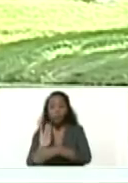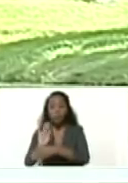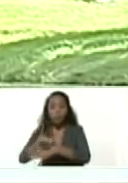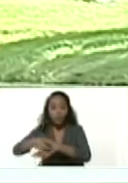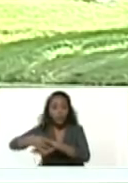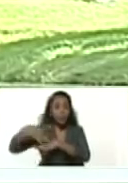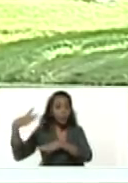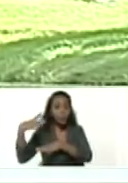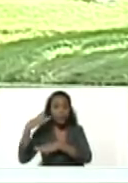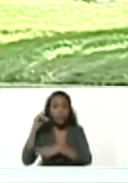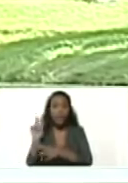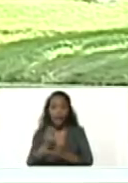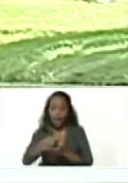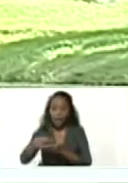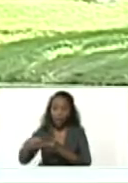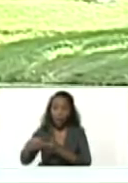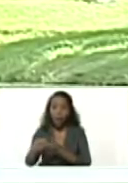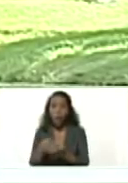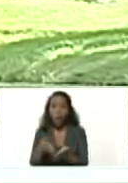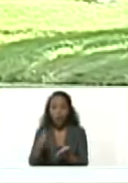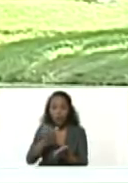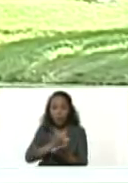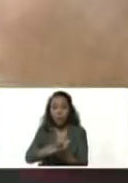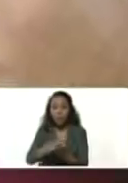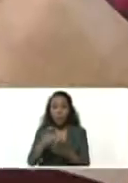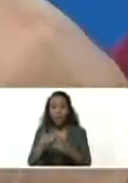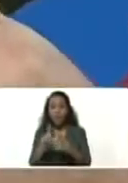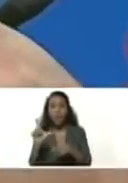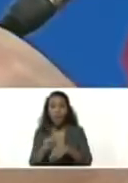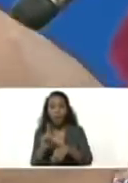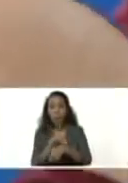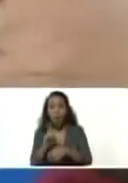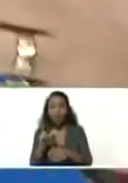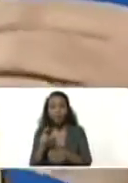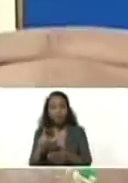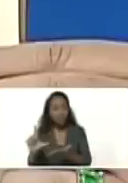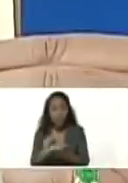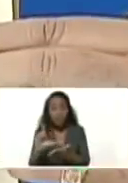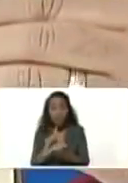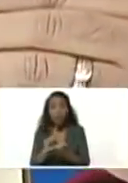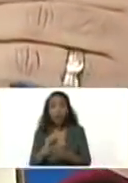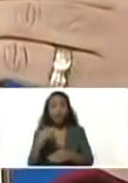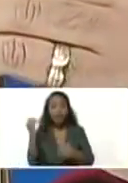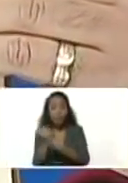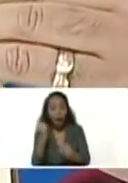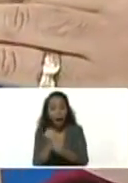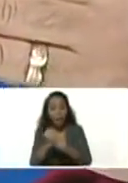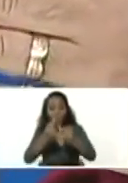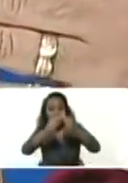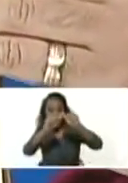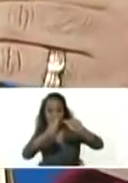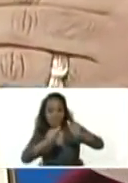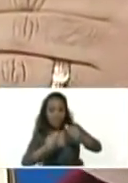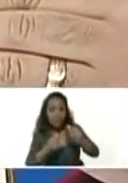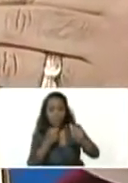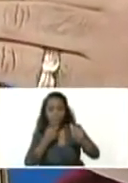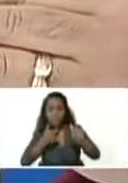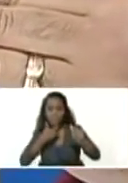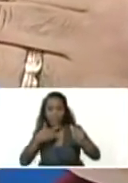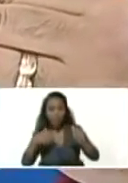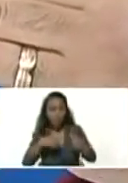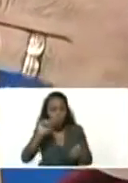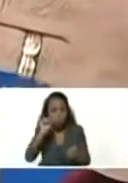una tapa, una portada en cuero, trabajado con artesanía, hermosísimo, de verdad.